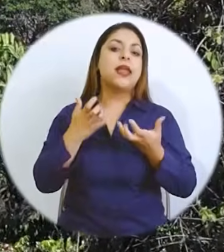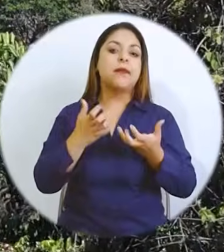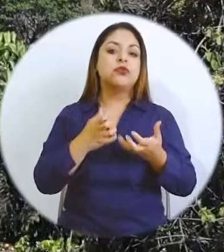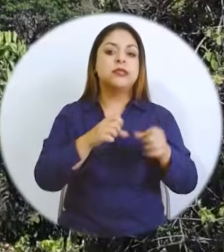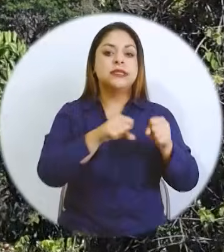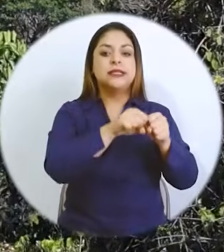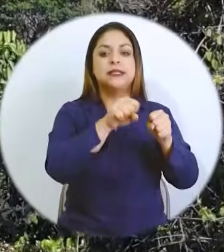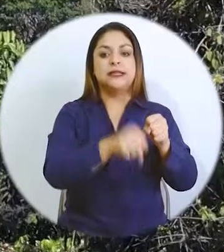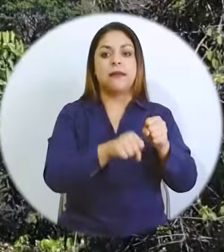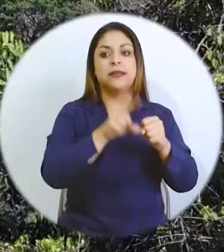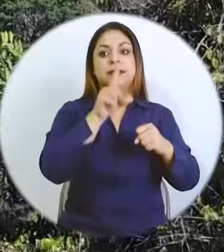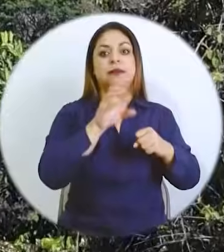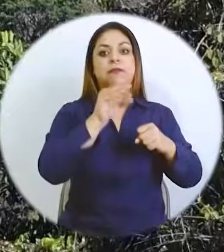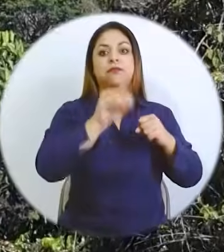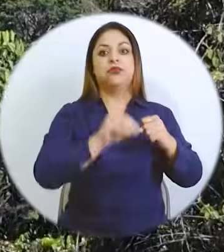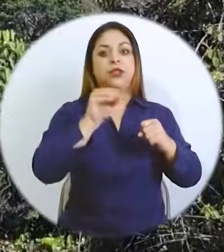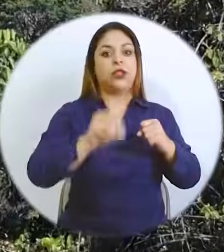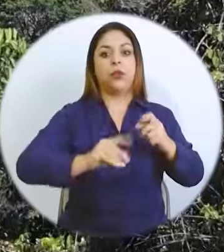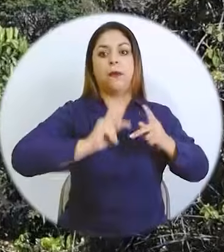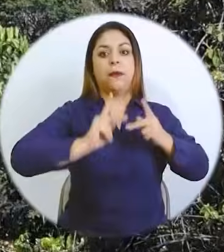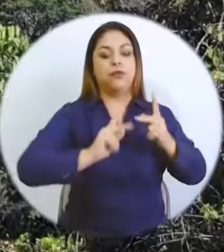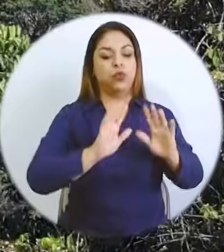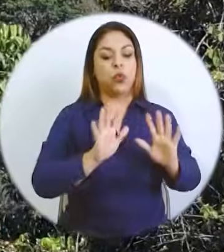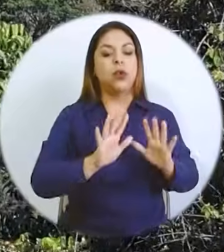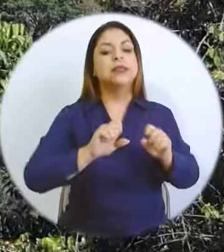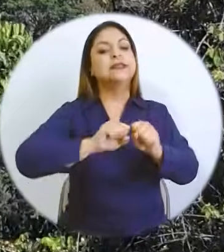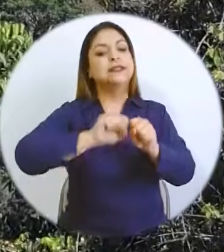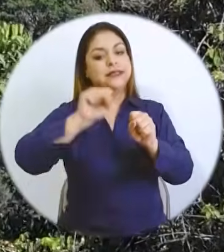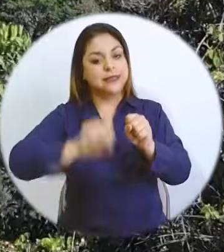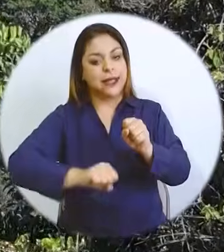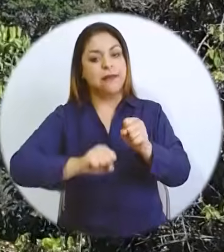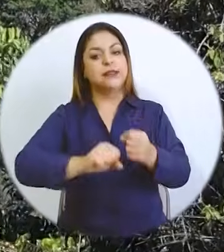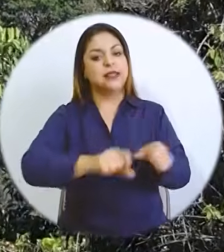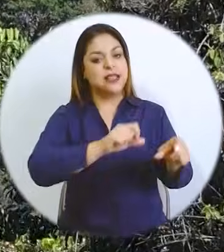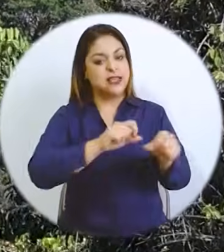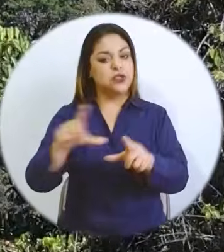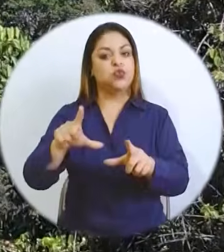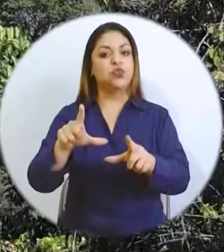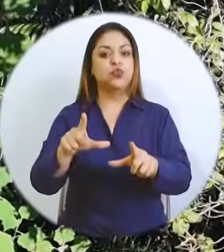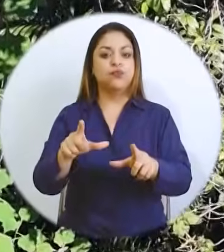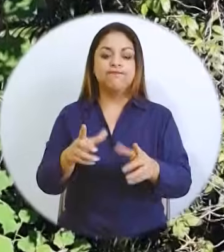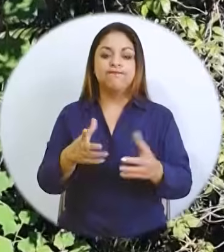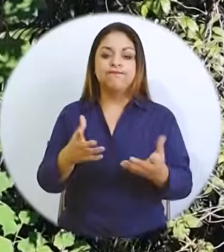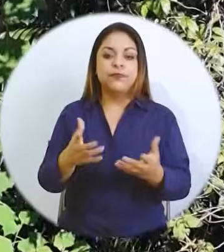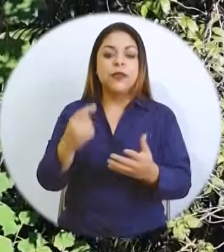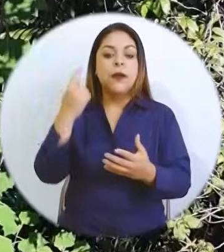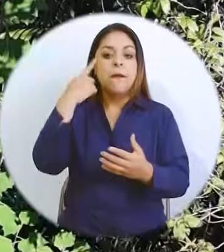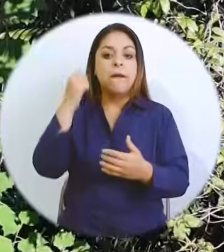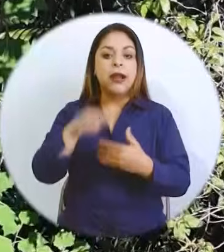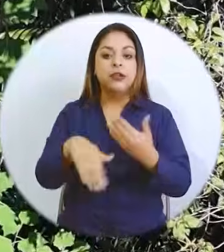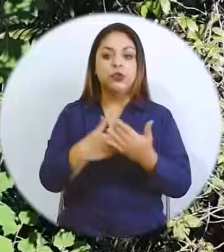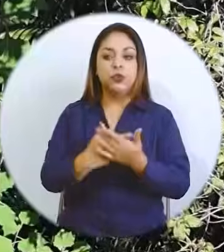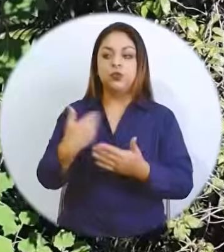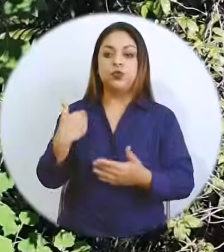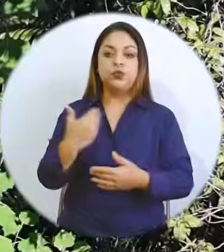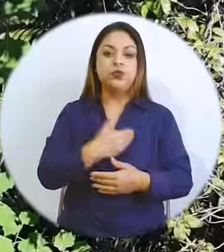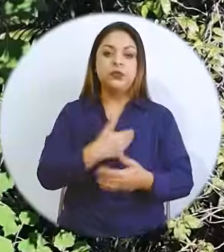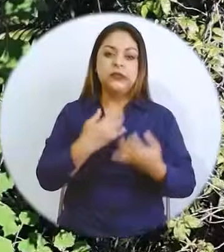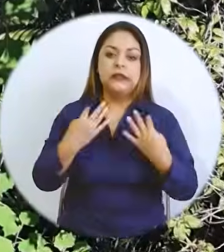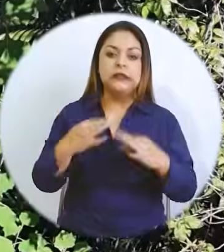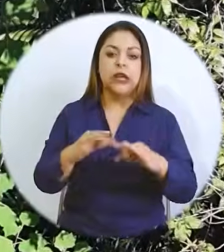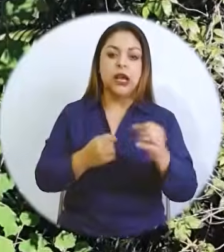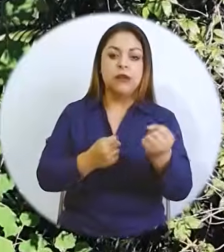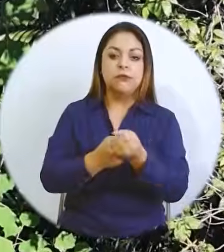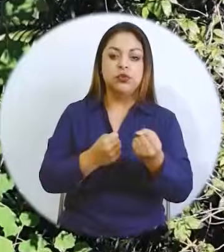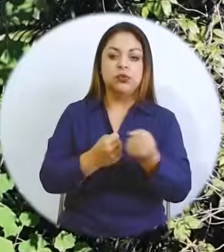inmunes, sino sistemas preparados, y eso es parte de lo que también la asociatividad y los centros de sostenibilidad intentamos apoyar a los